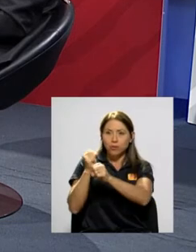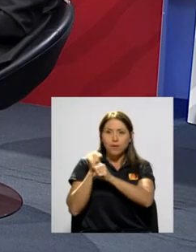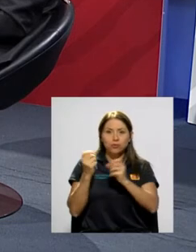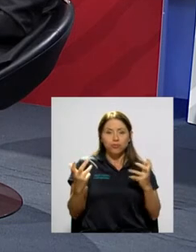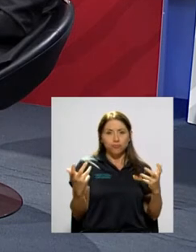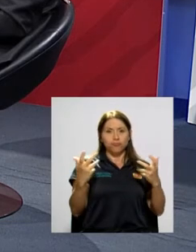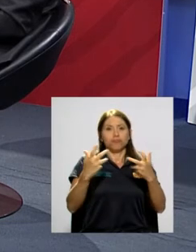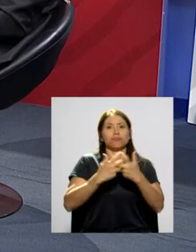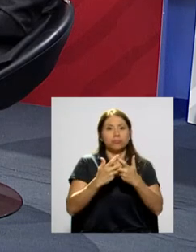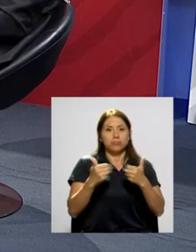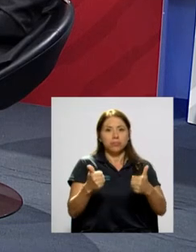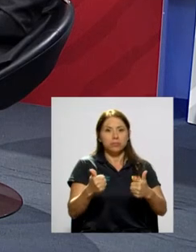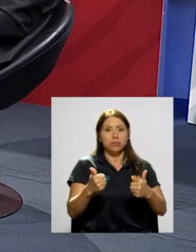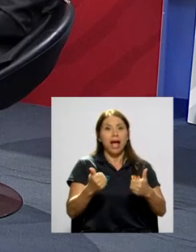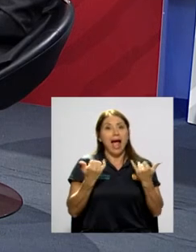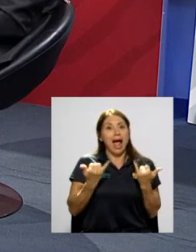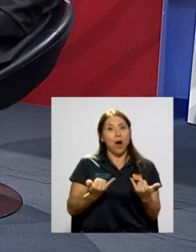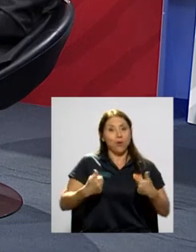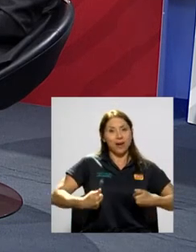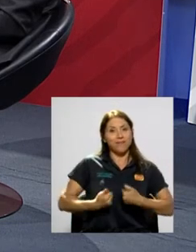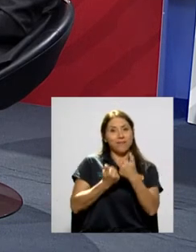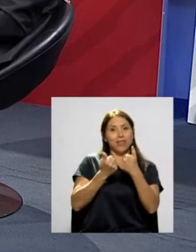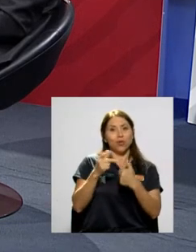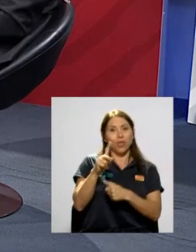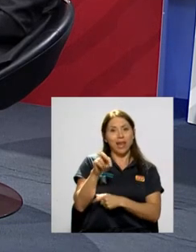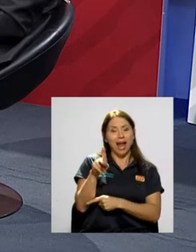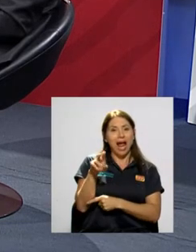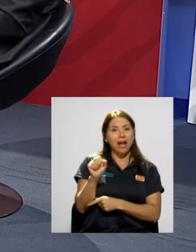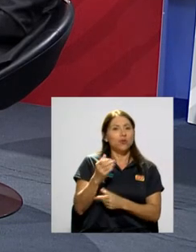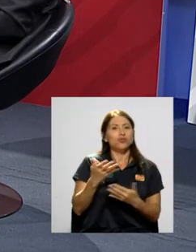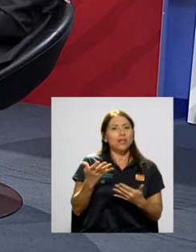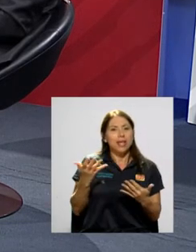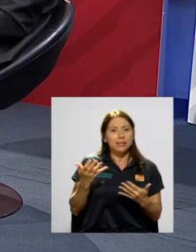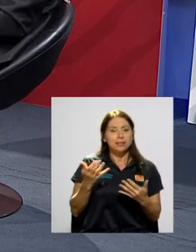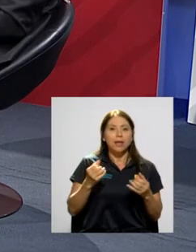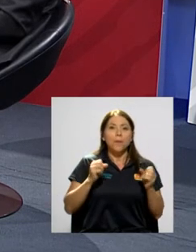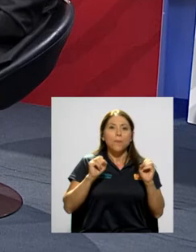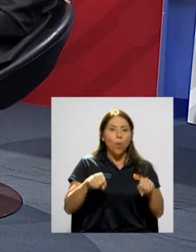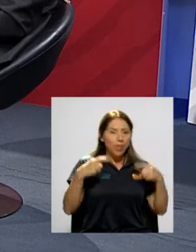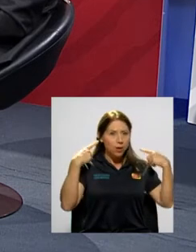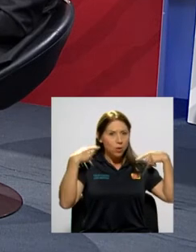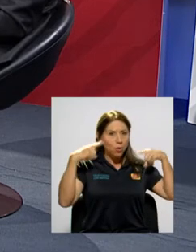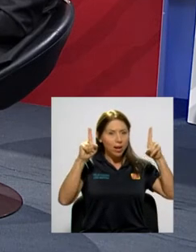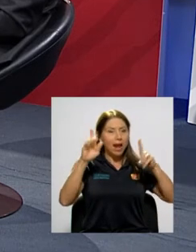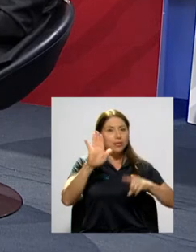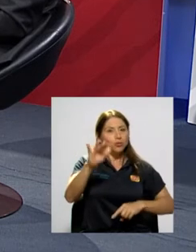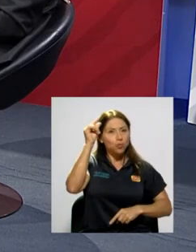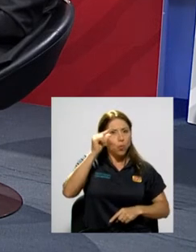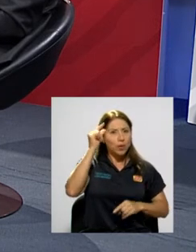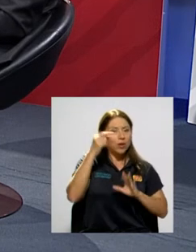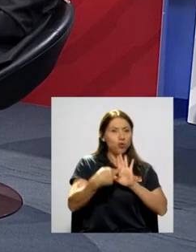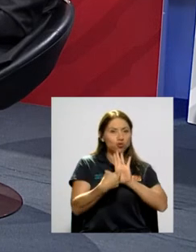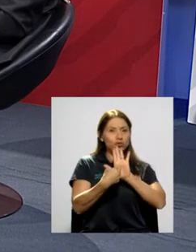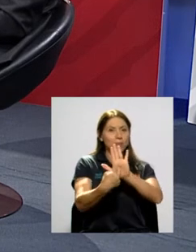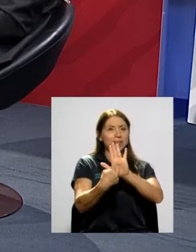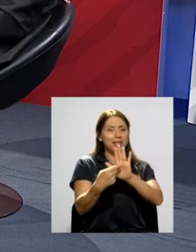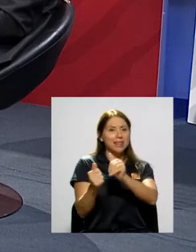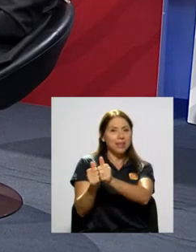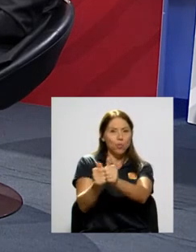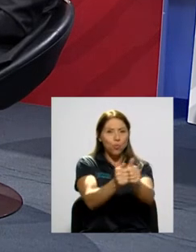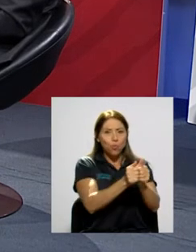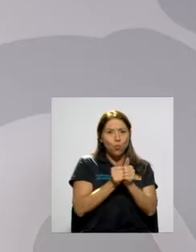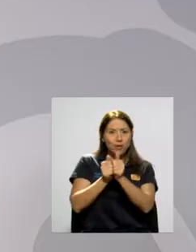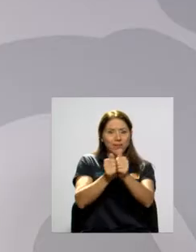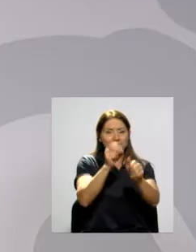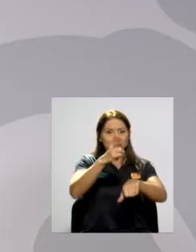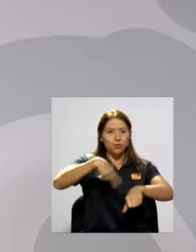el gran reto de Carlos es poder hacer posible que su gobierno verdaderamente represente esa unificación nacional y